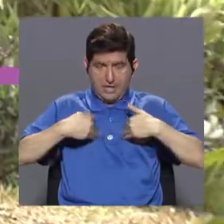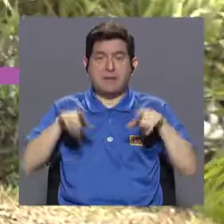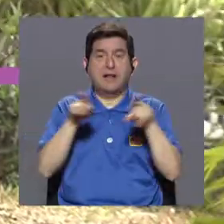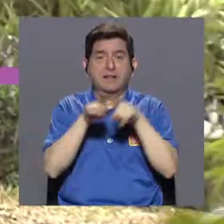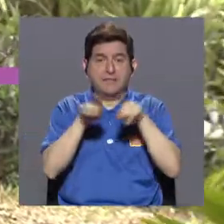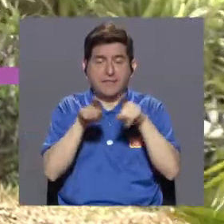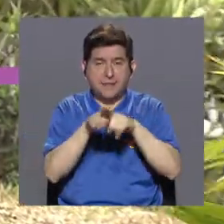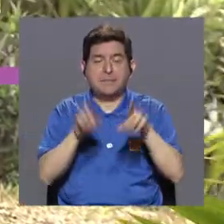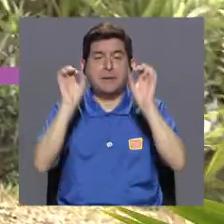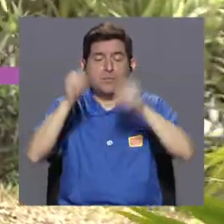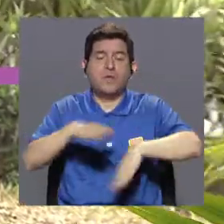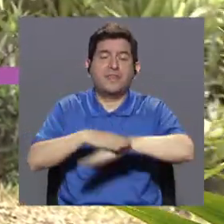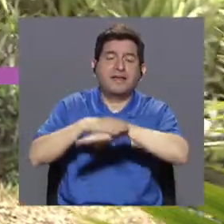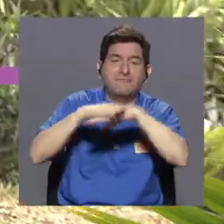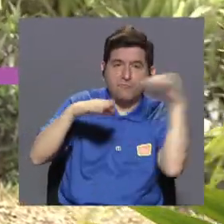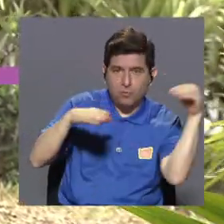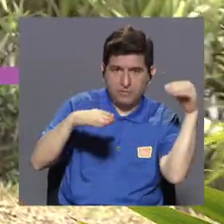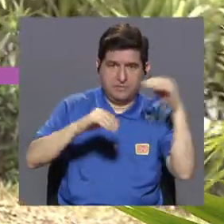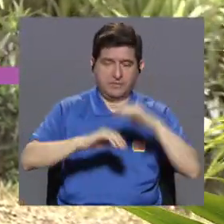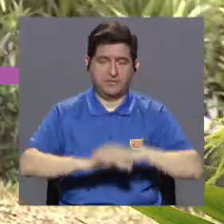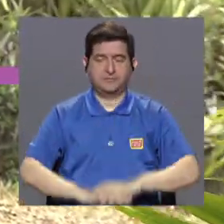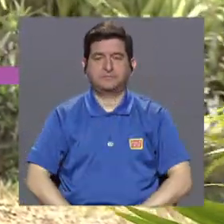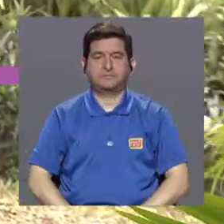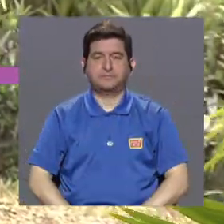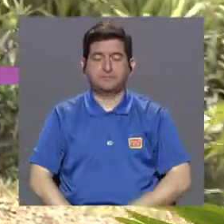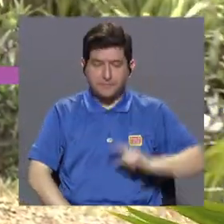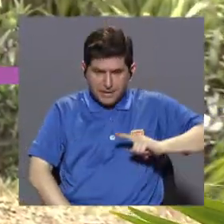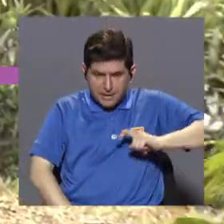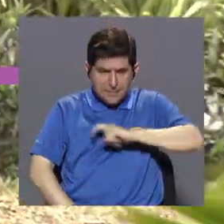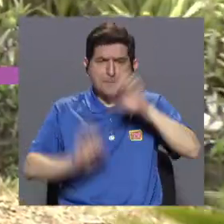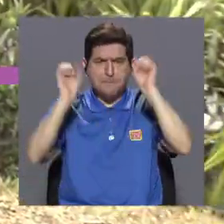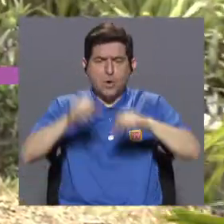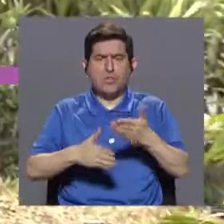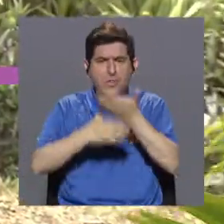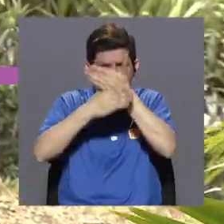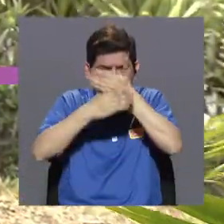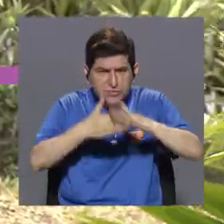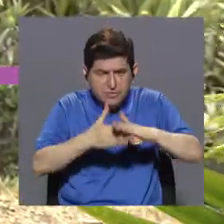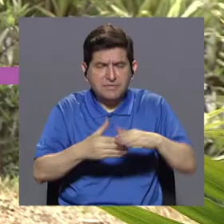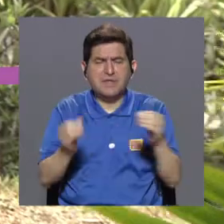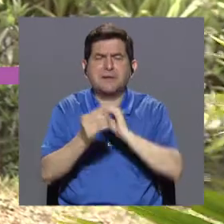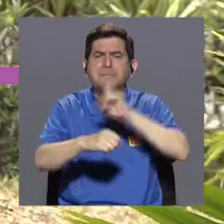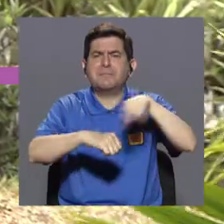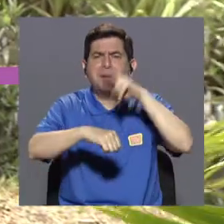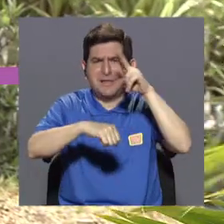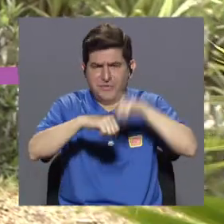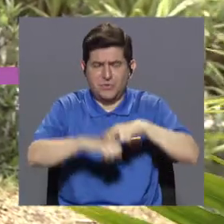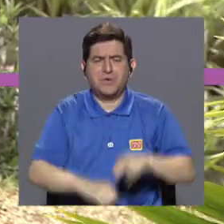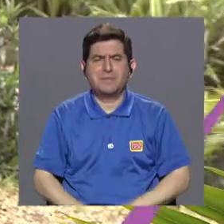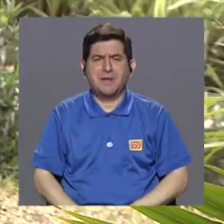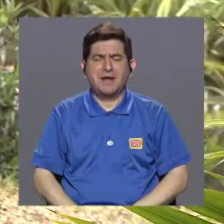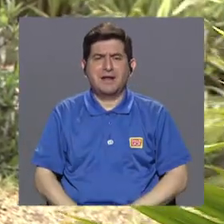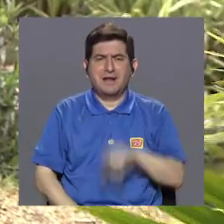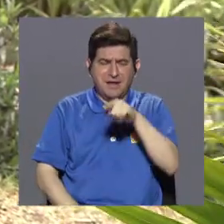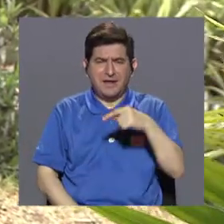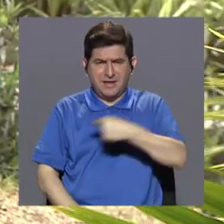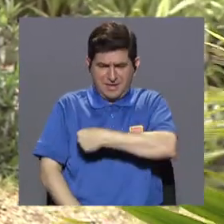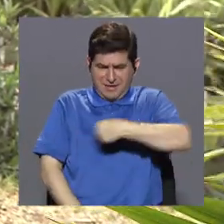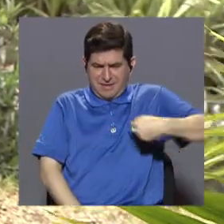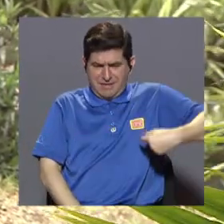o también pueden estar externamente. Los parásitos podemos dividirlos, digamos que los más comunes son los que están en el